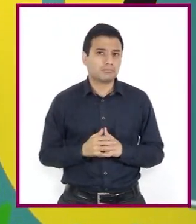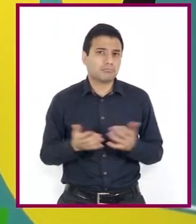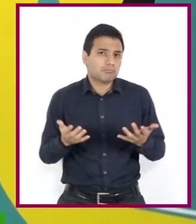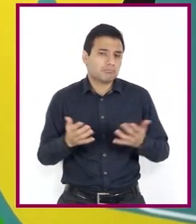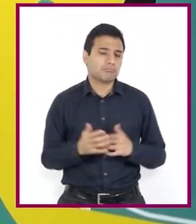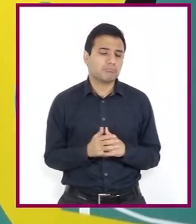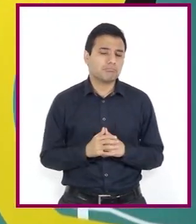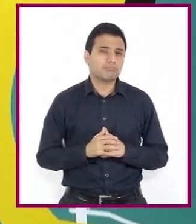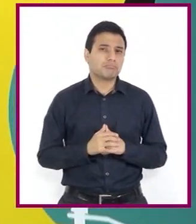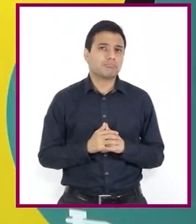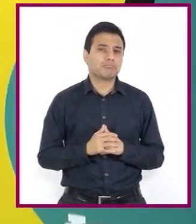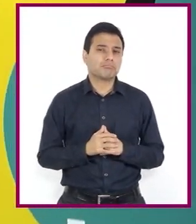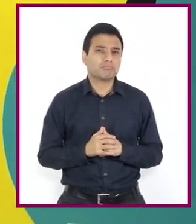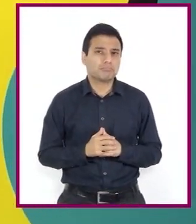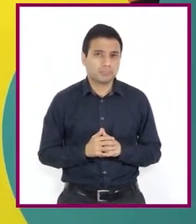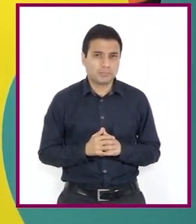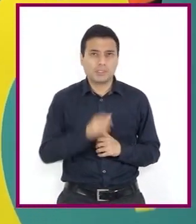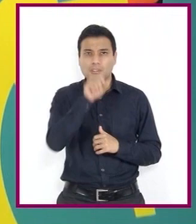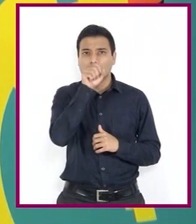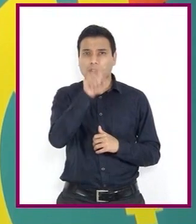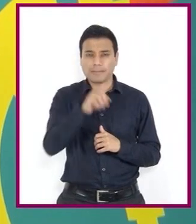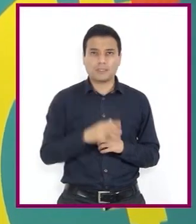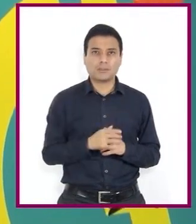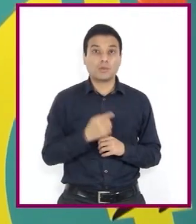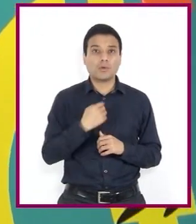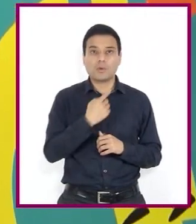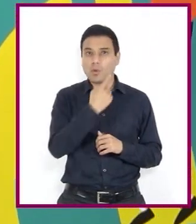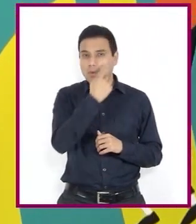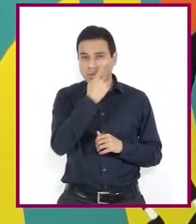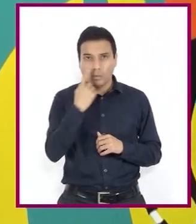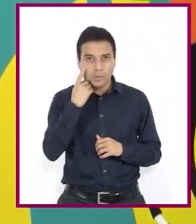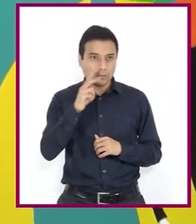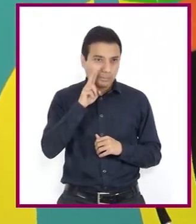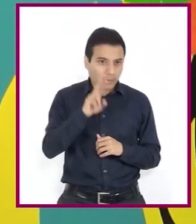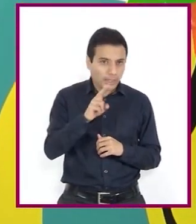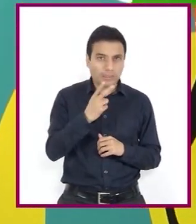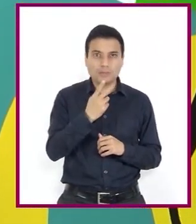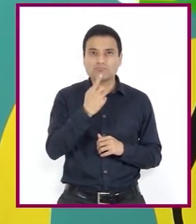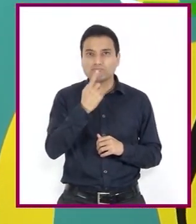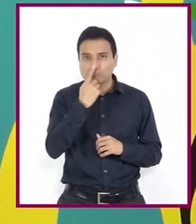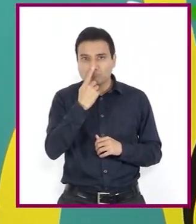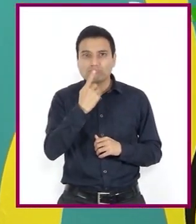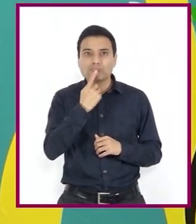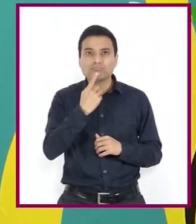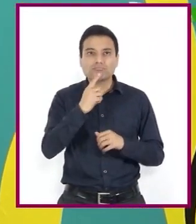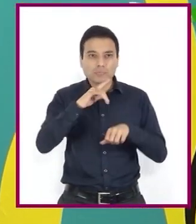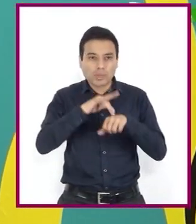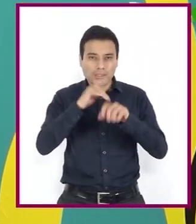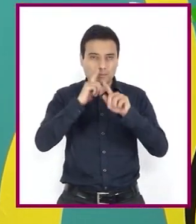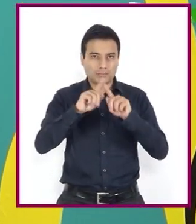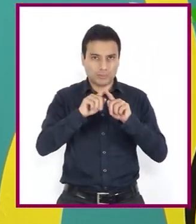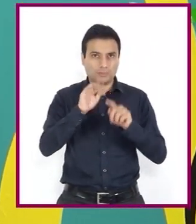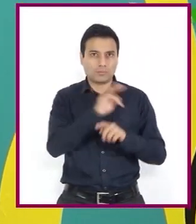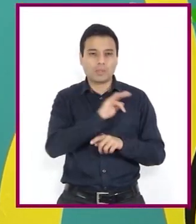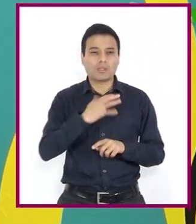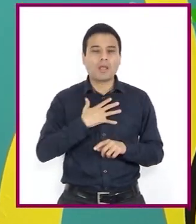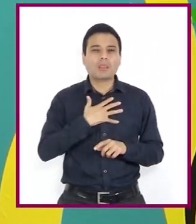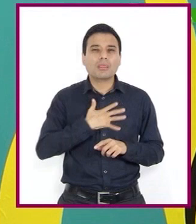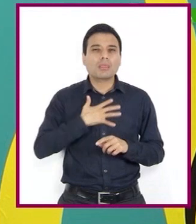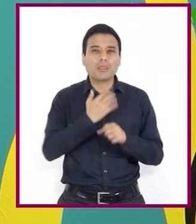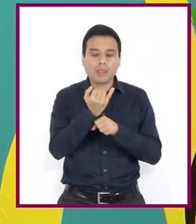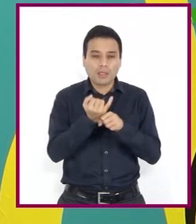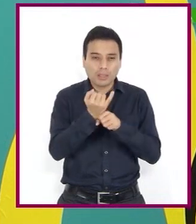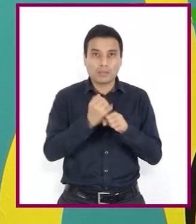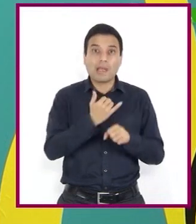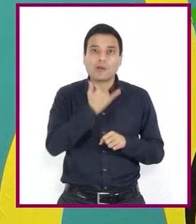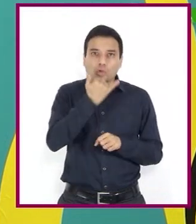de la experiencia y el uso de los sentidos, y al utilizar el ensayo y error, logrando la transformación de ese